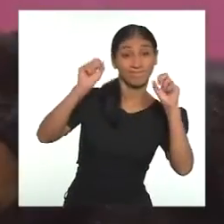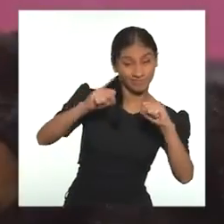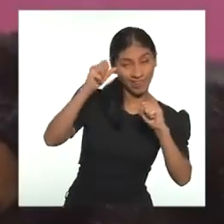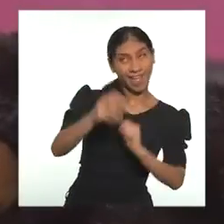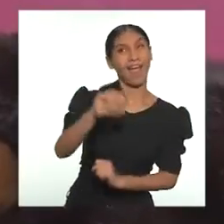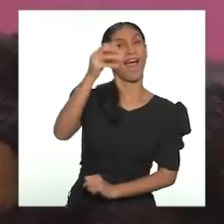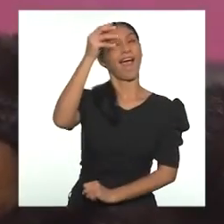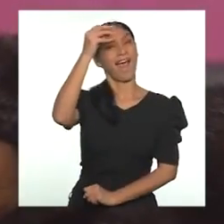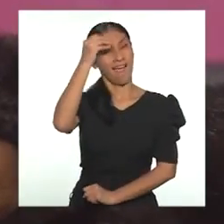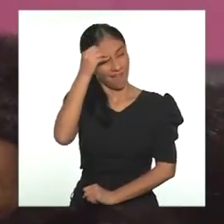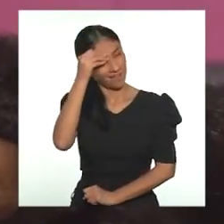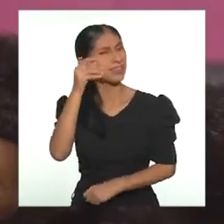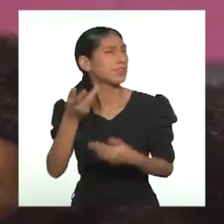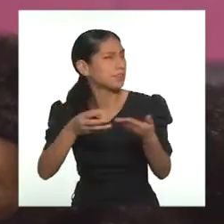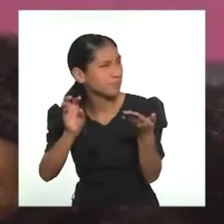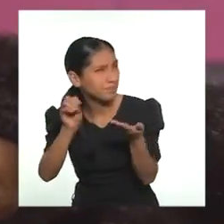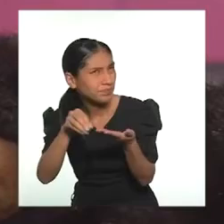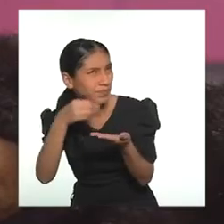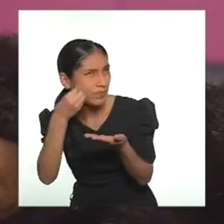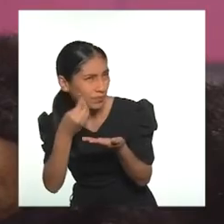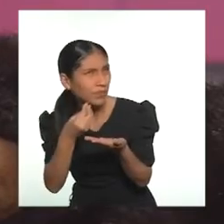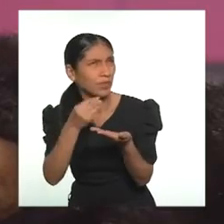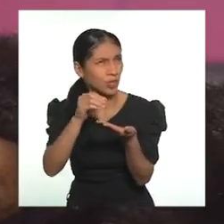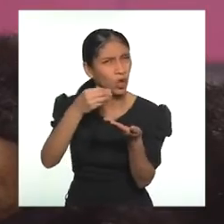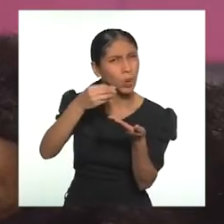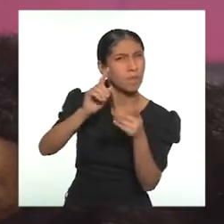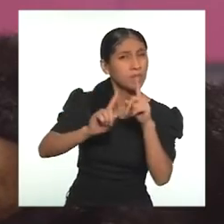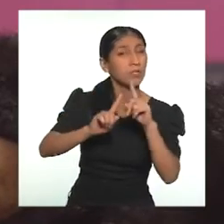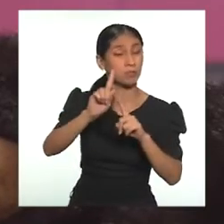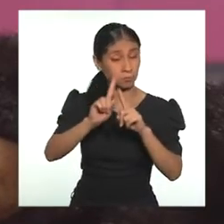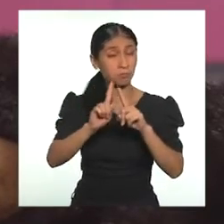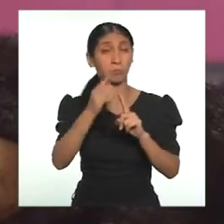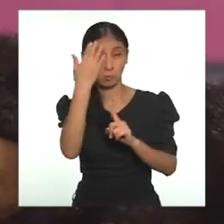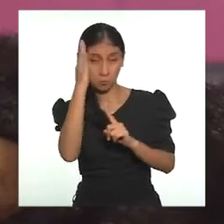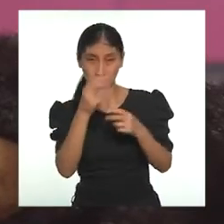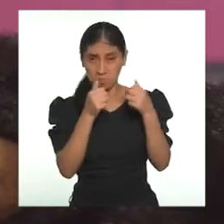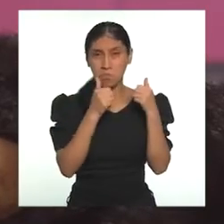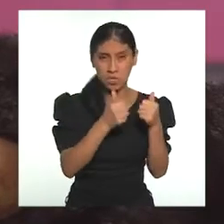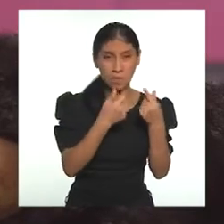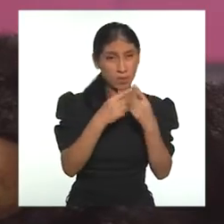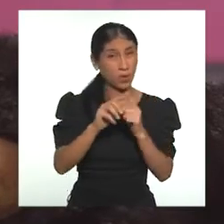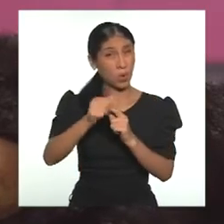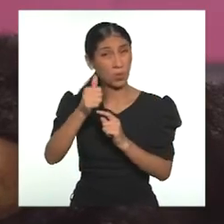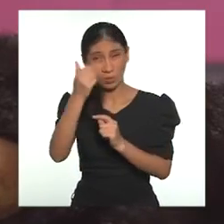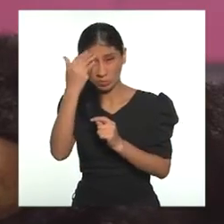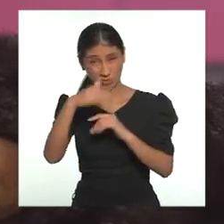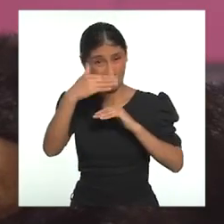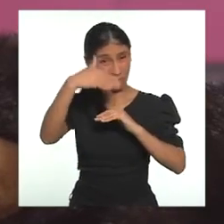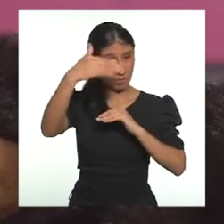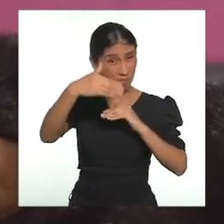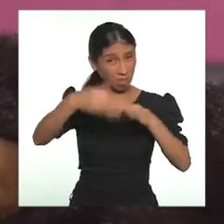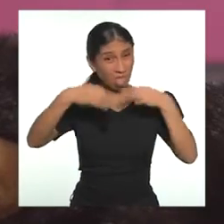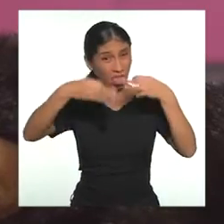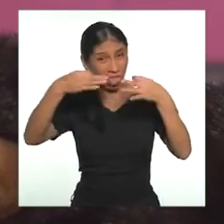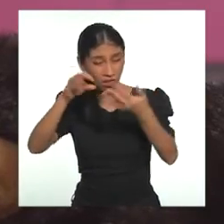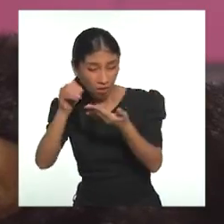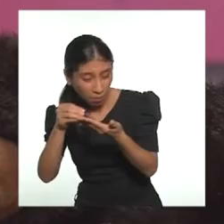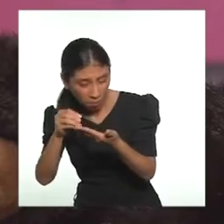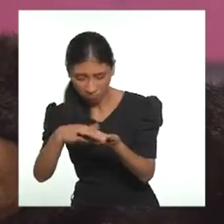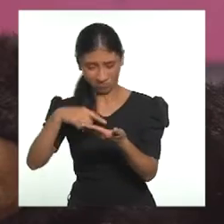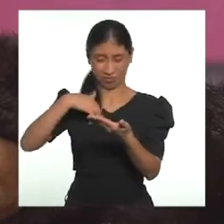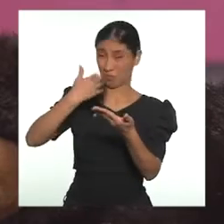Sí, así aprendí que los alimentos duran un tiempo en buen estado, pero luego se puede